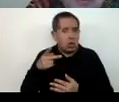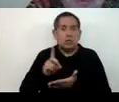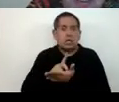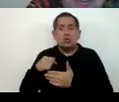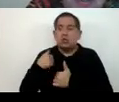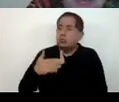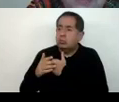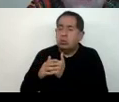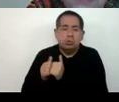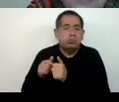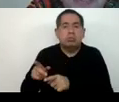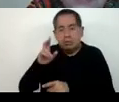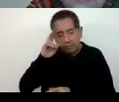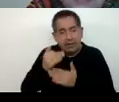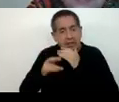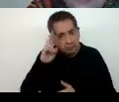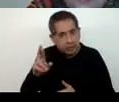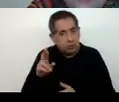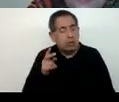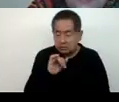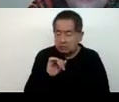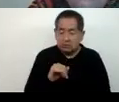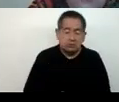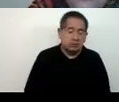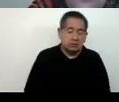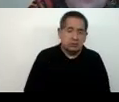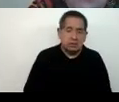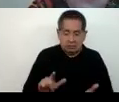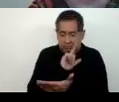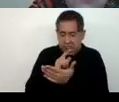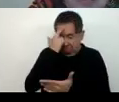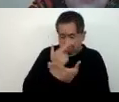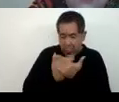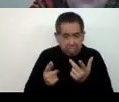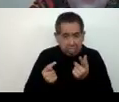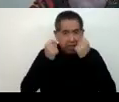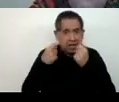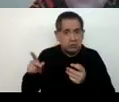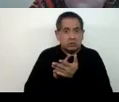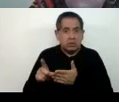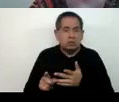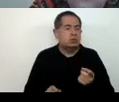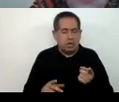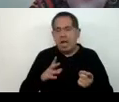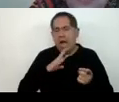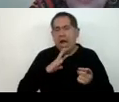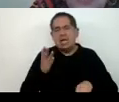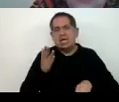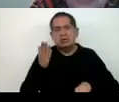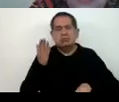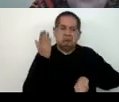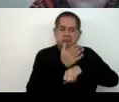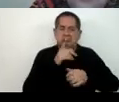reproductivos. Y en base a esa violación, a esos derechos, pues sí va a haber una consecuencia